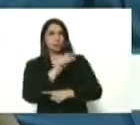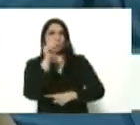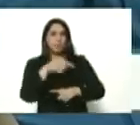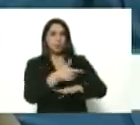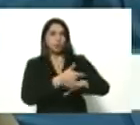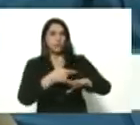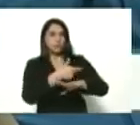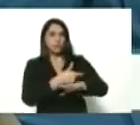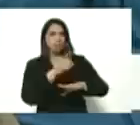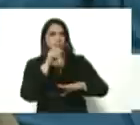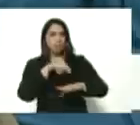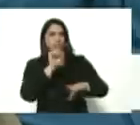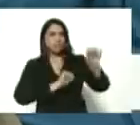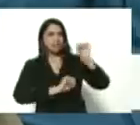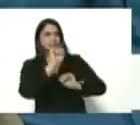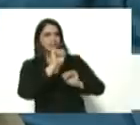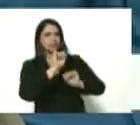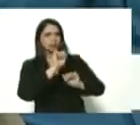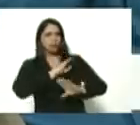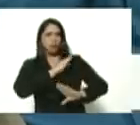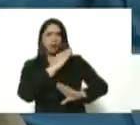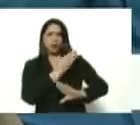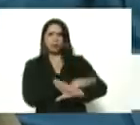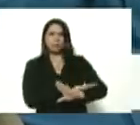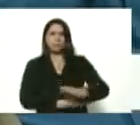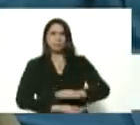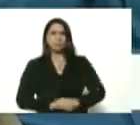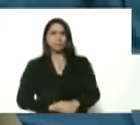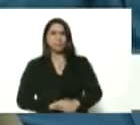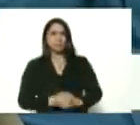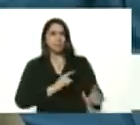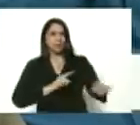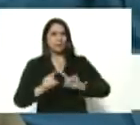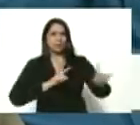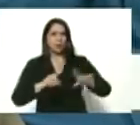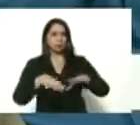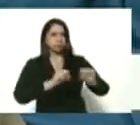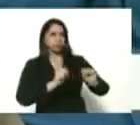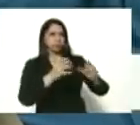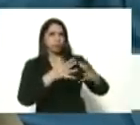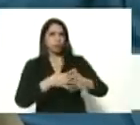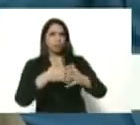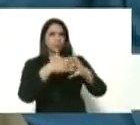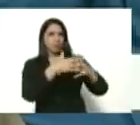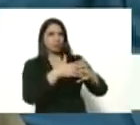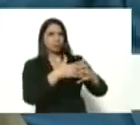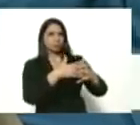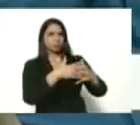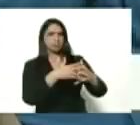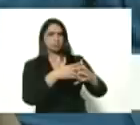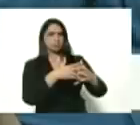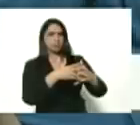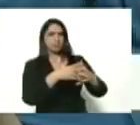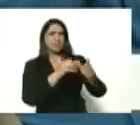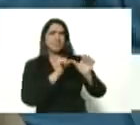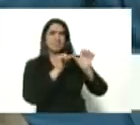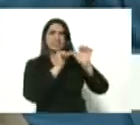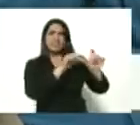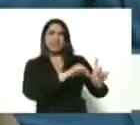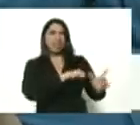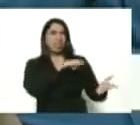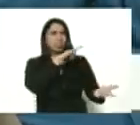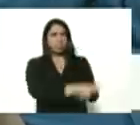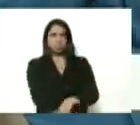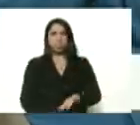gobierno, y de rechazo contundente a las acciones del imperialismo norteamericano, que sigue estrellándose,